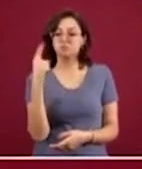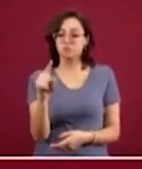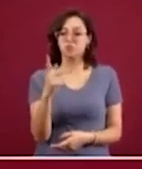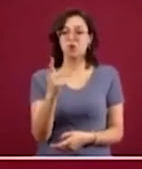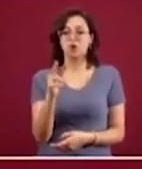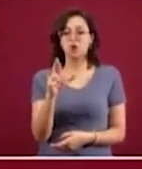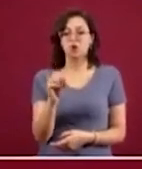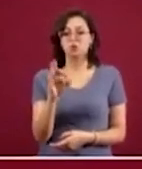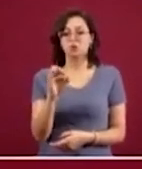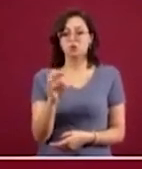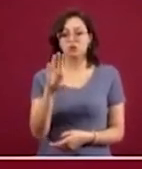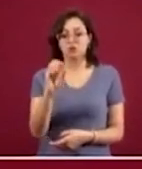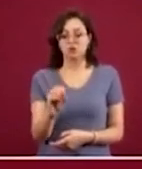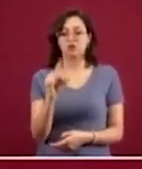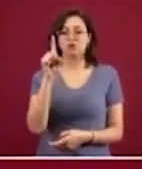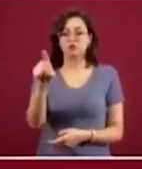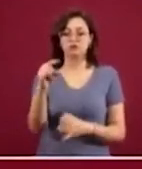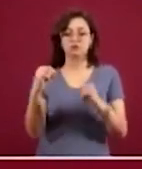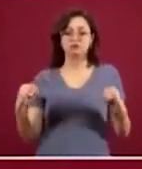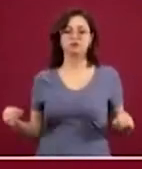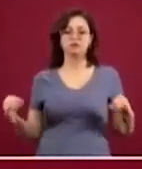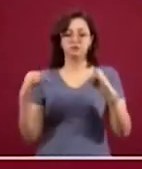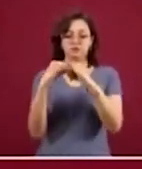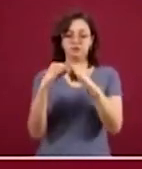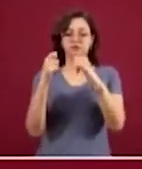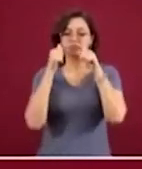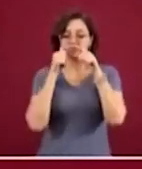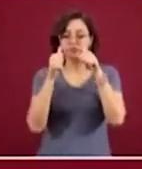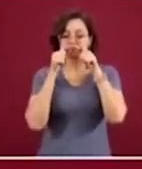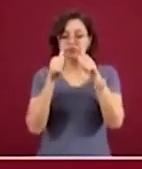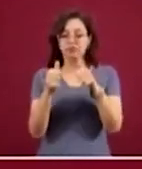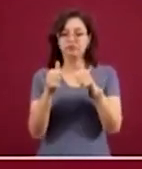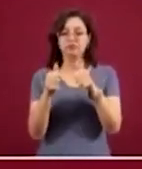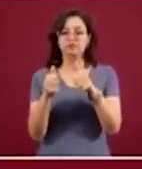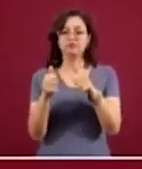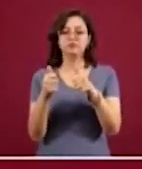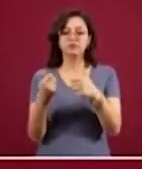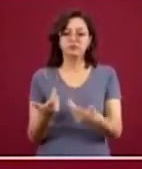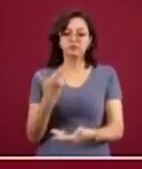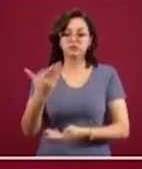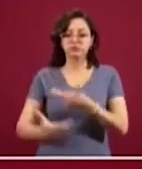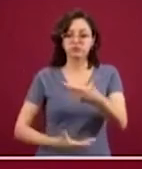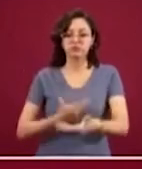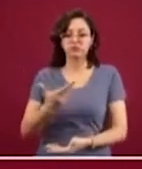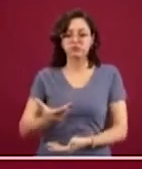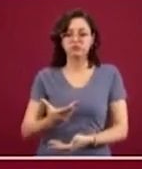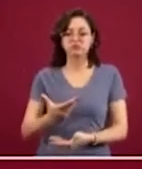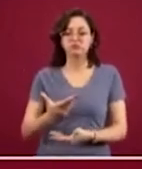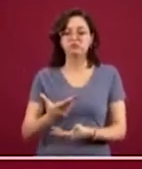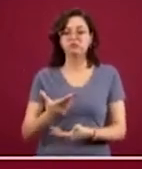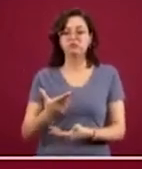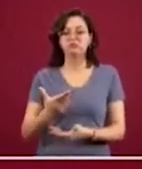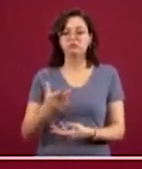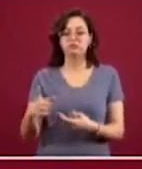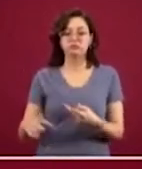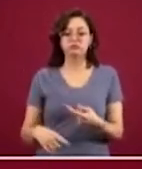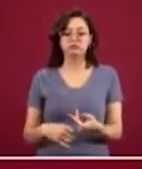una entidad que está encargada de regular la provisión de servicios al público y